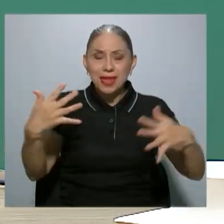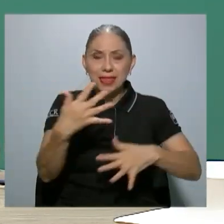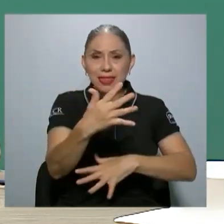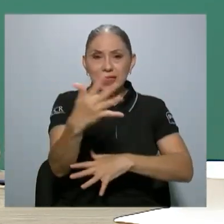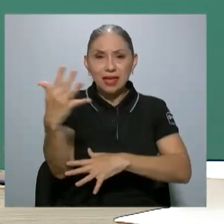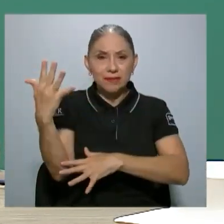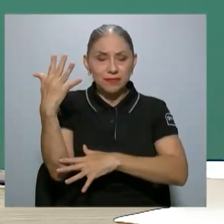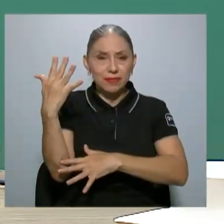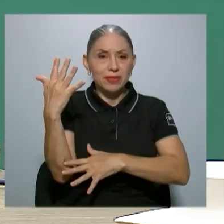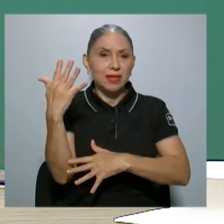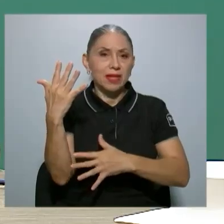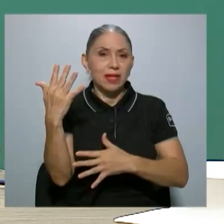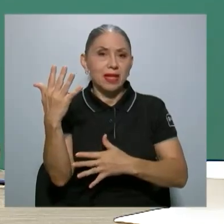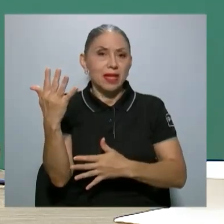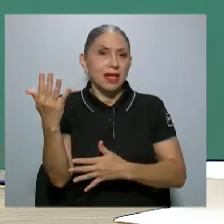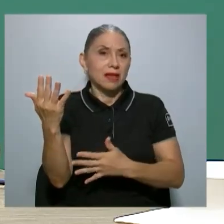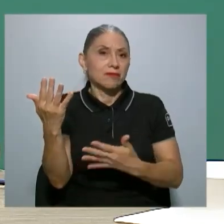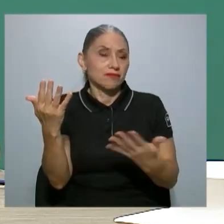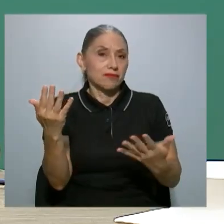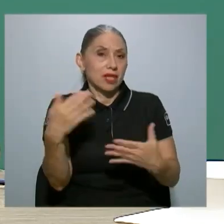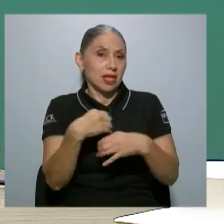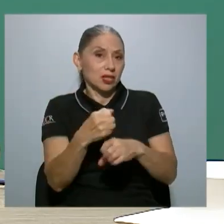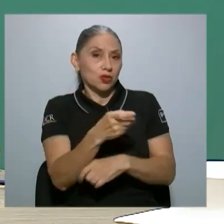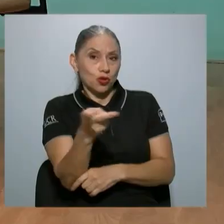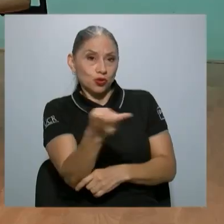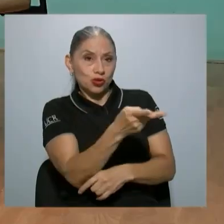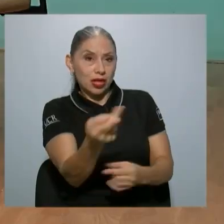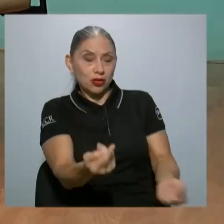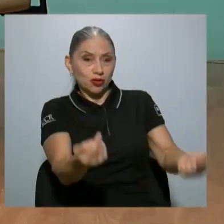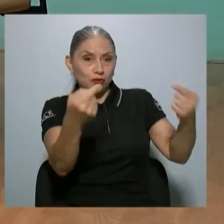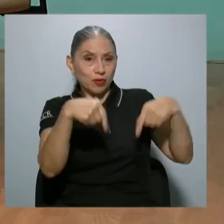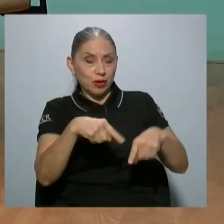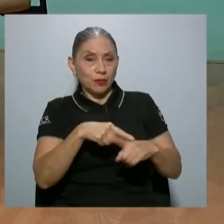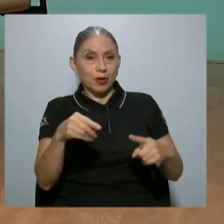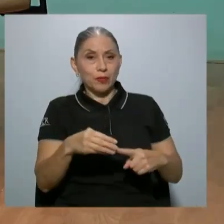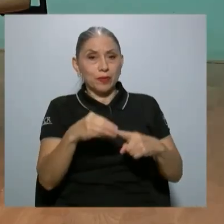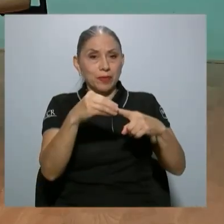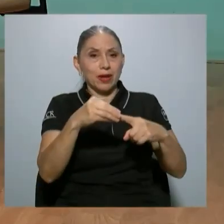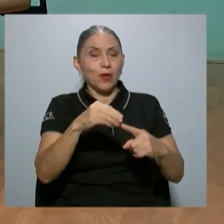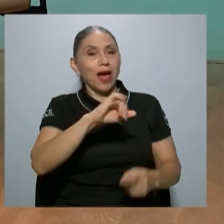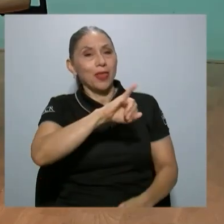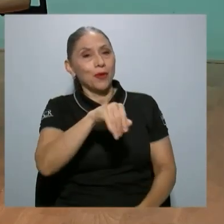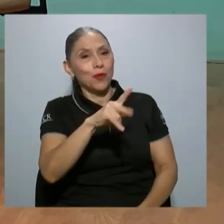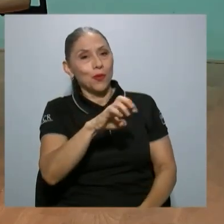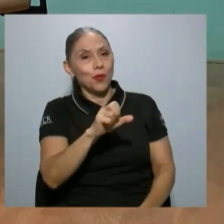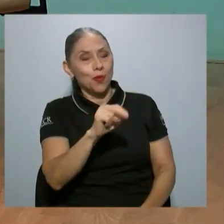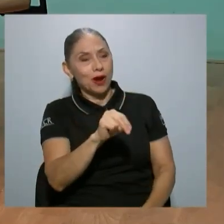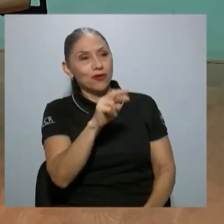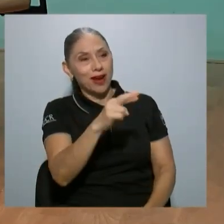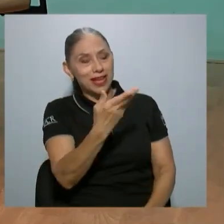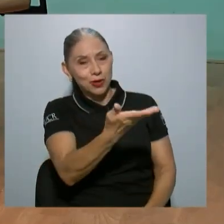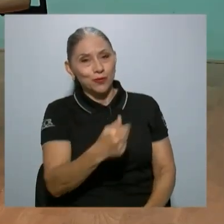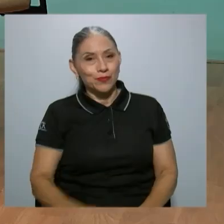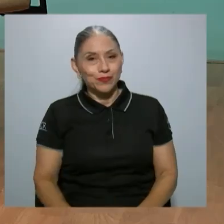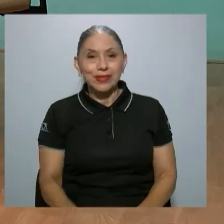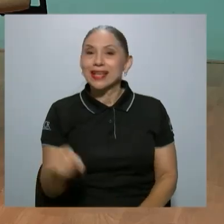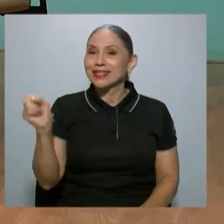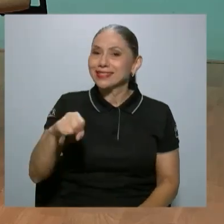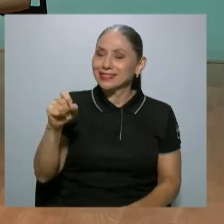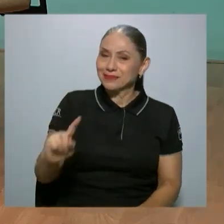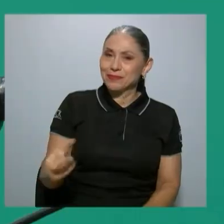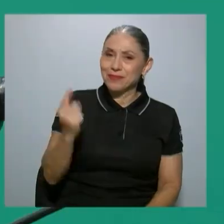de alguna manera los atrajo a ustedes dos, pero en particular primero a don Juan Robalino. Sí, bueno, primero que